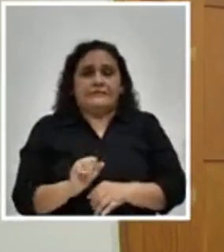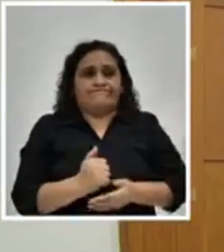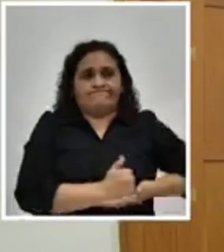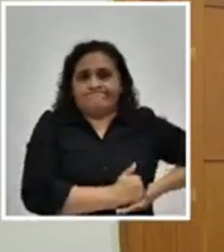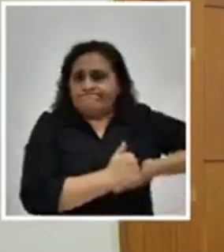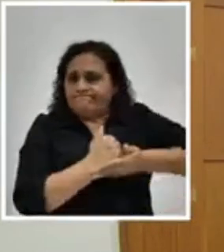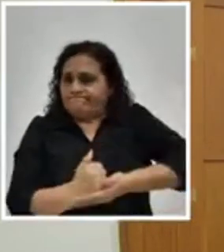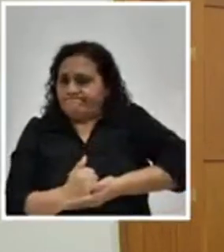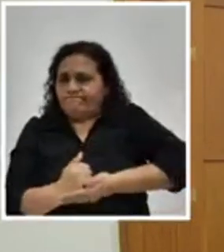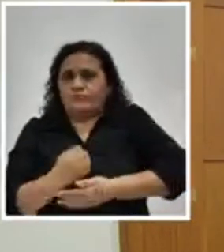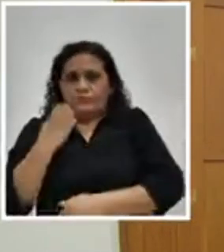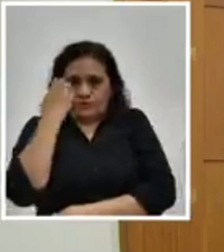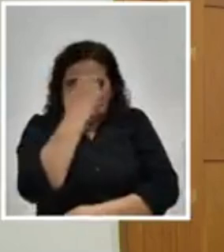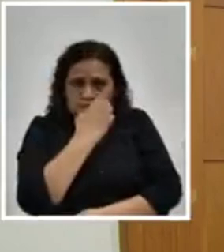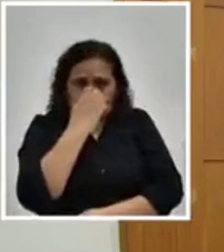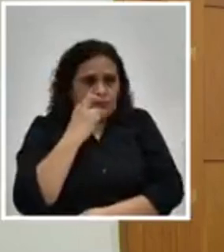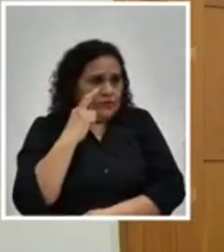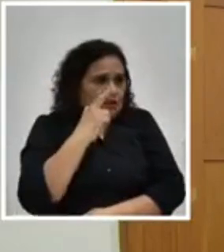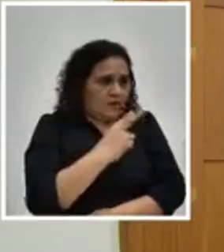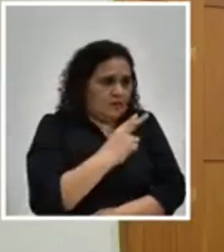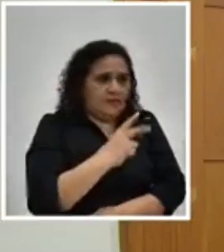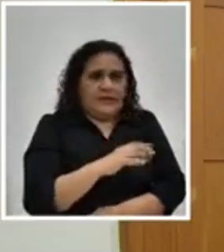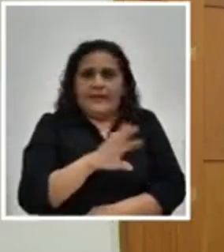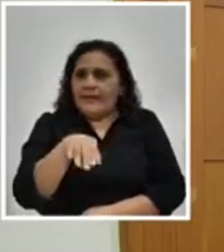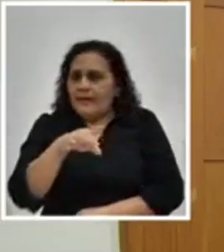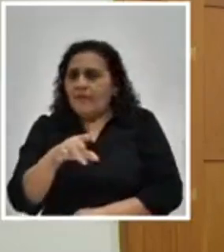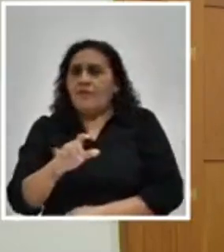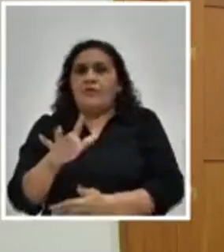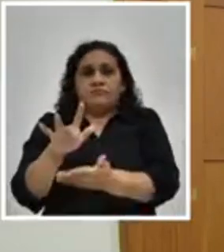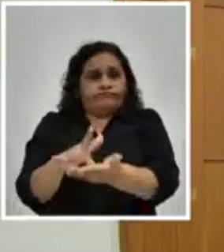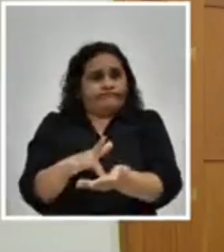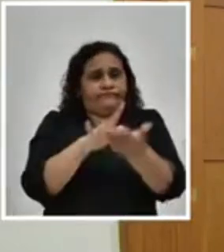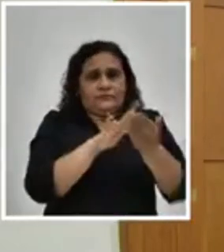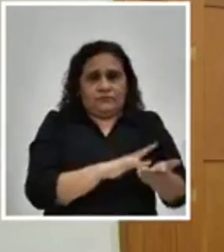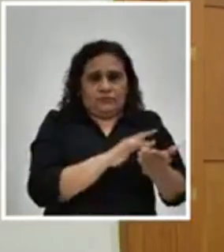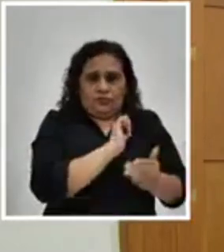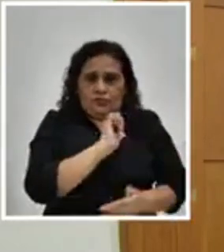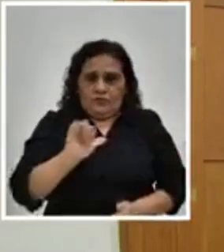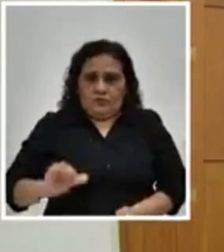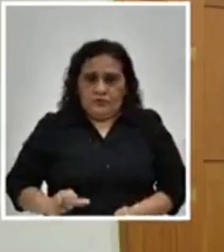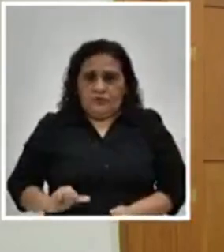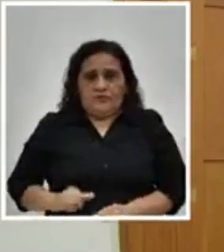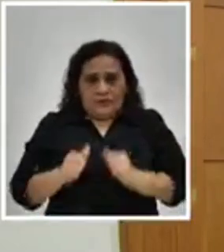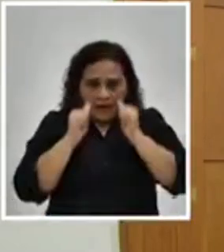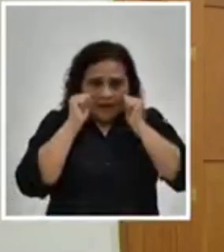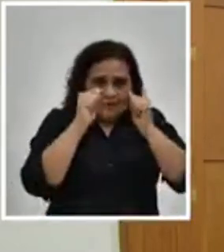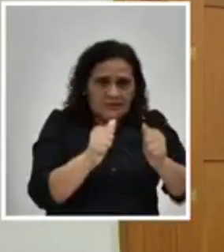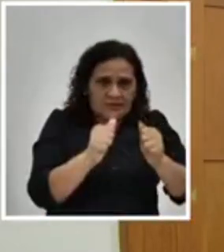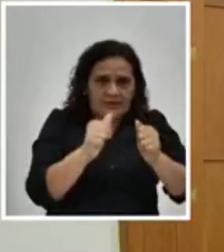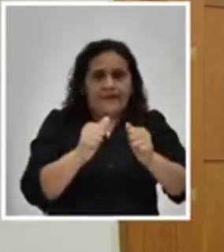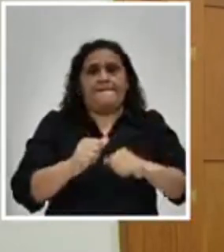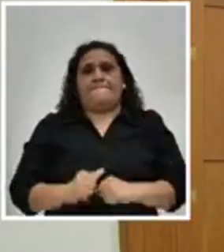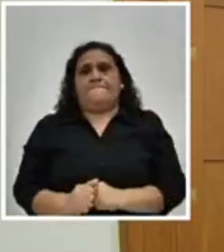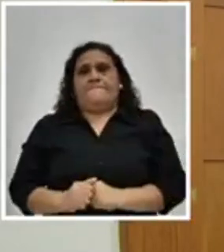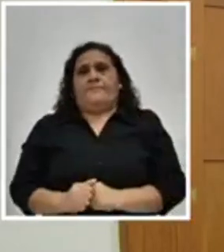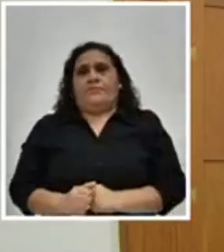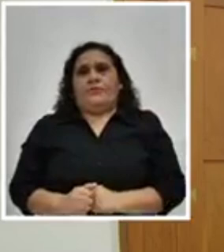las escuelas del municipio, que buscan nuestro apoyo, logrando atender a un total